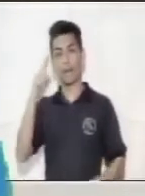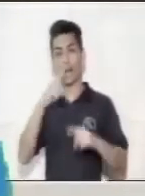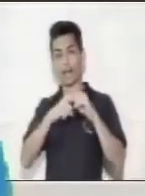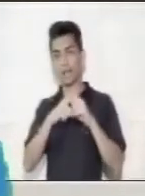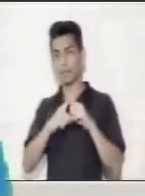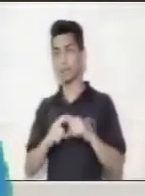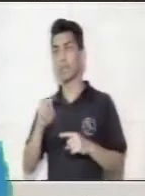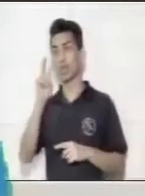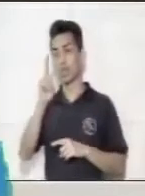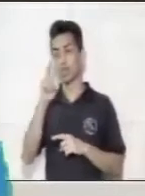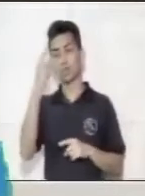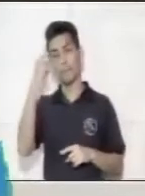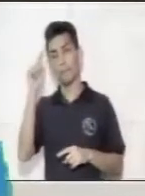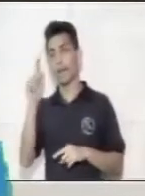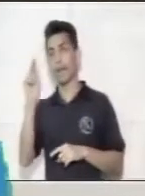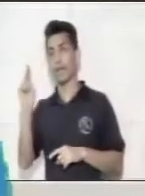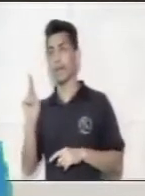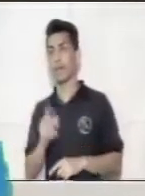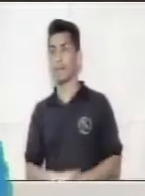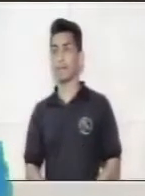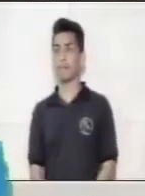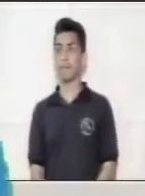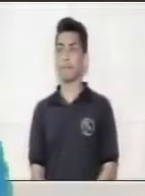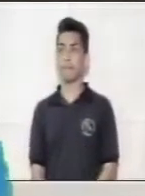y 2 para Y.